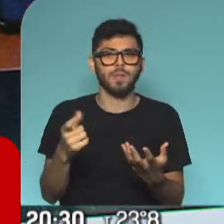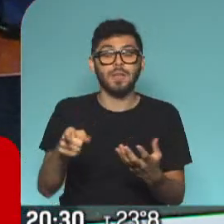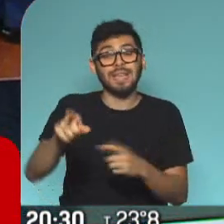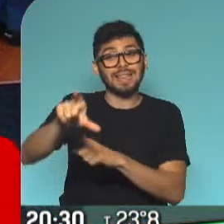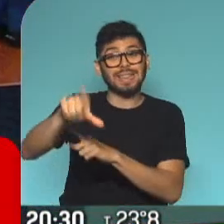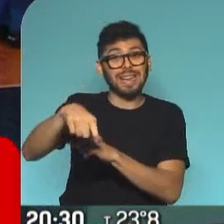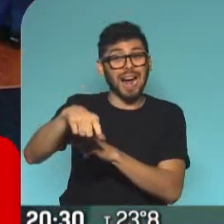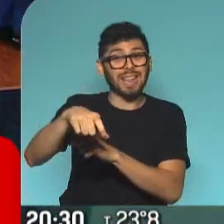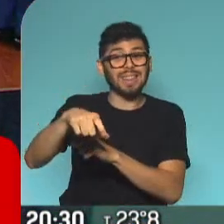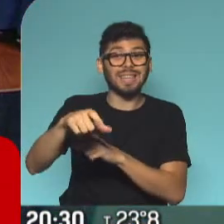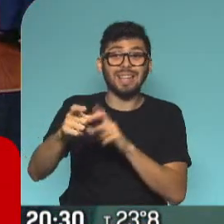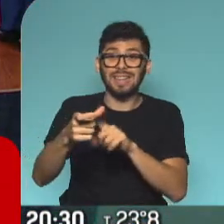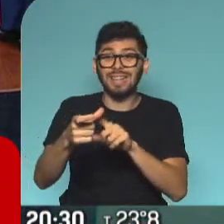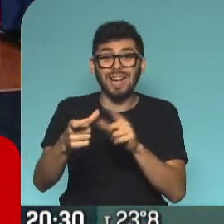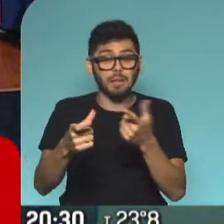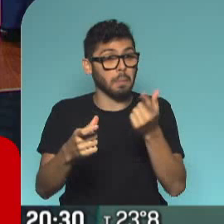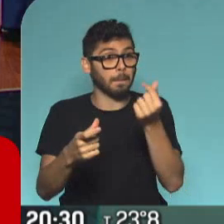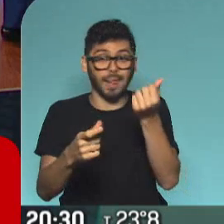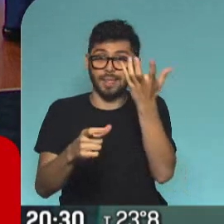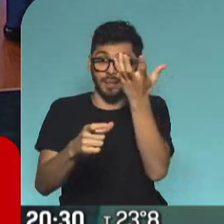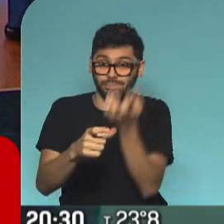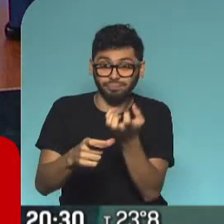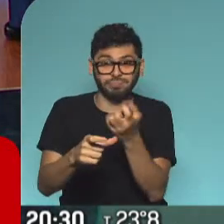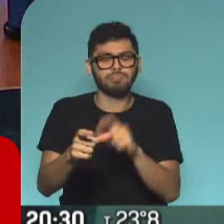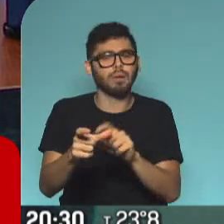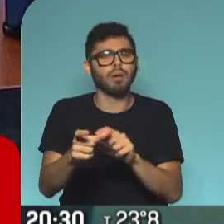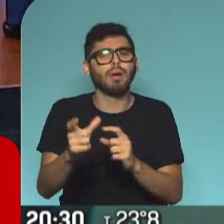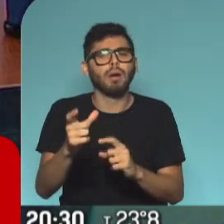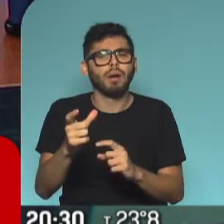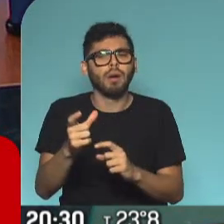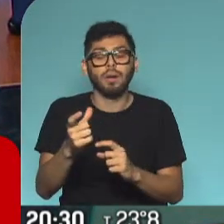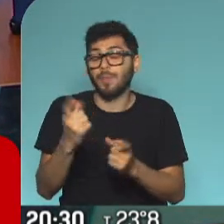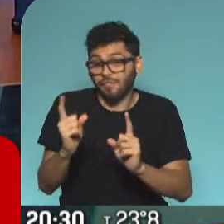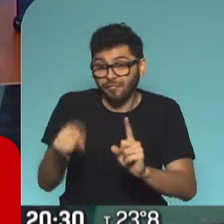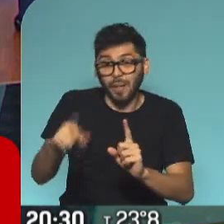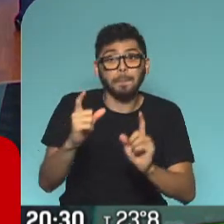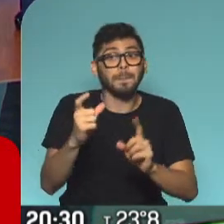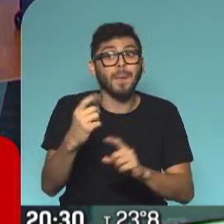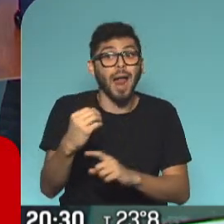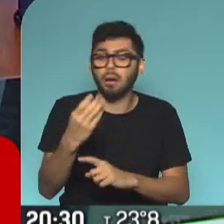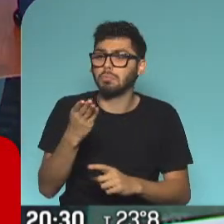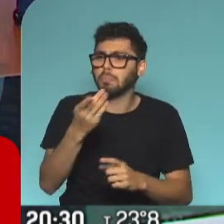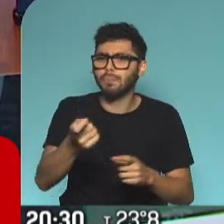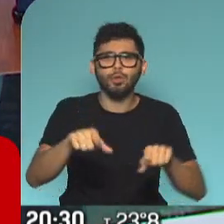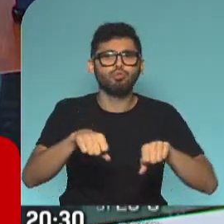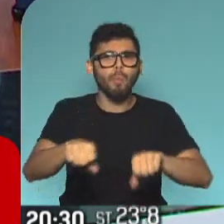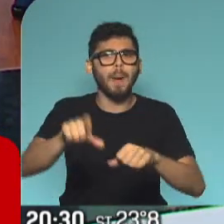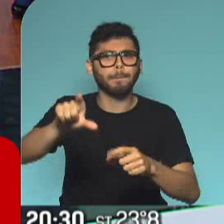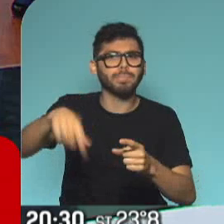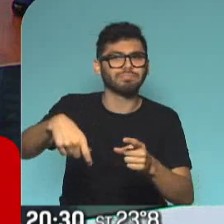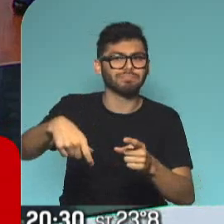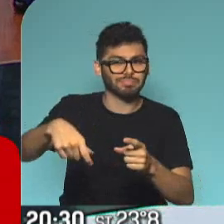una tarjeta que, cargada con plata, claramente, que te servía para, que te sirve, todavía está vigente, para ir a comprar al supermercado